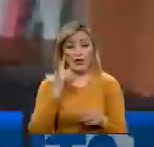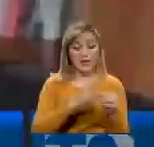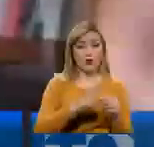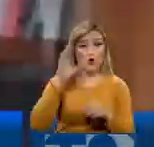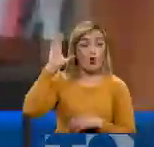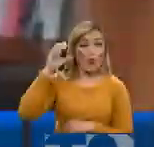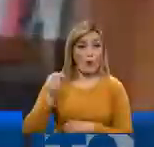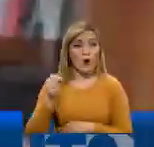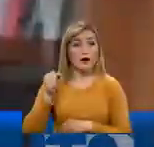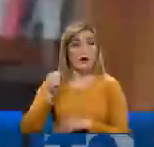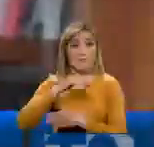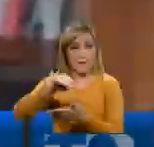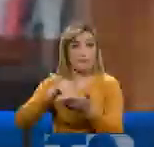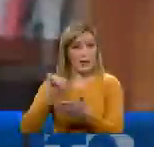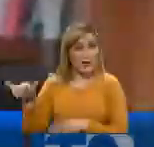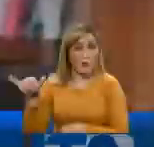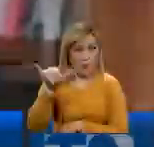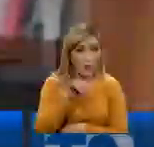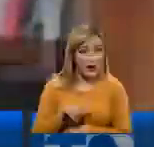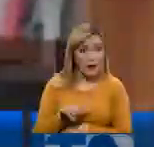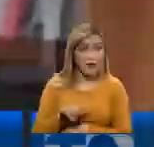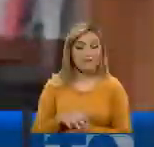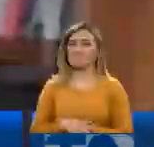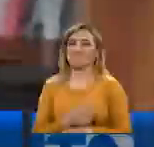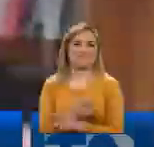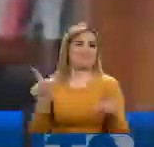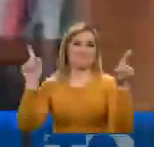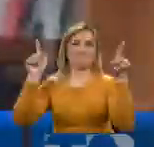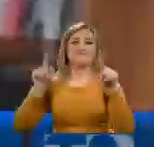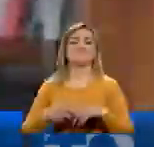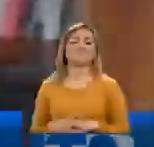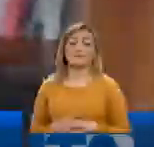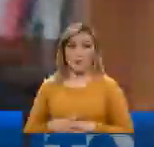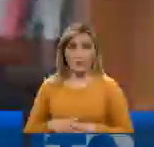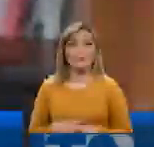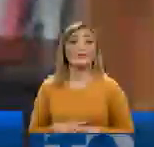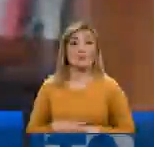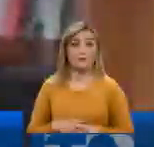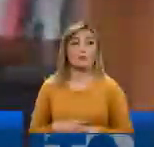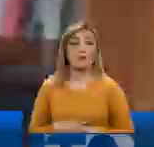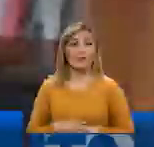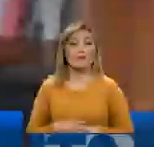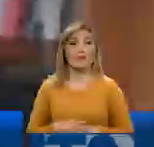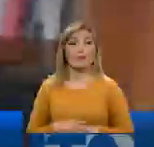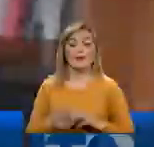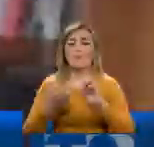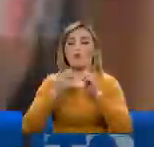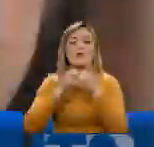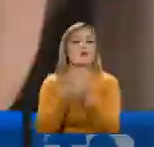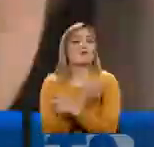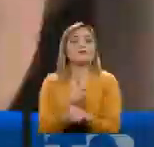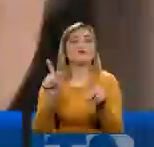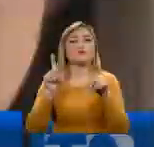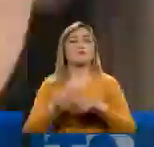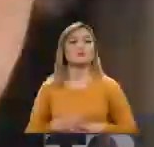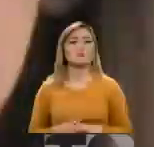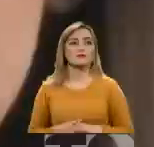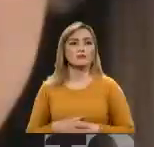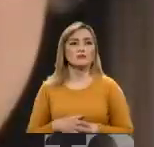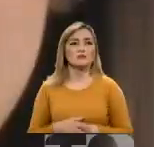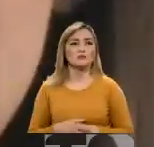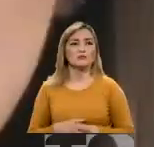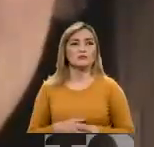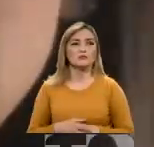de Cuenca o de Manabí. Son jóvenes diferentes, con problemas diferentes. El mensaje que